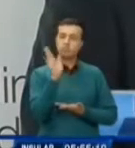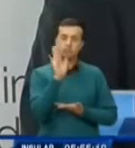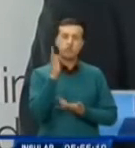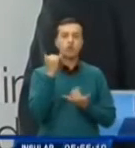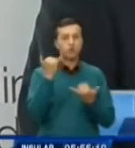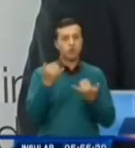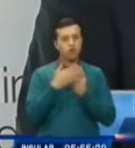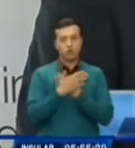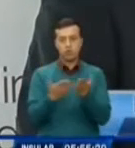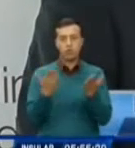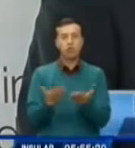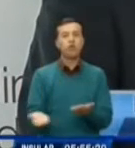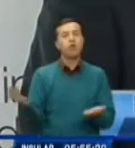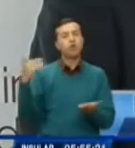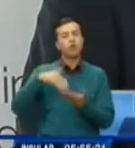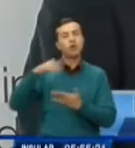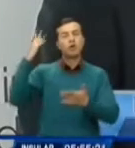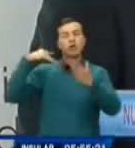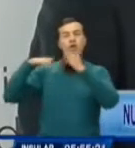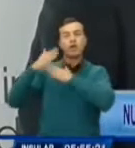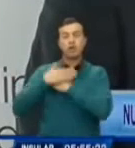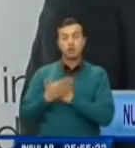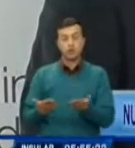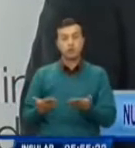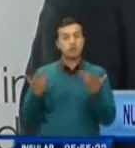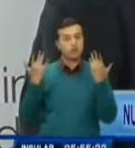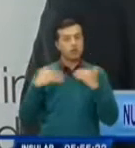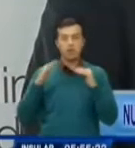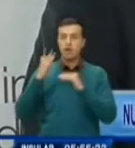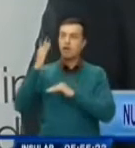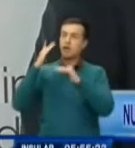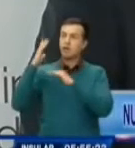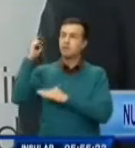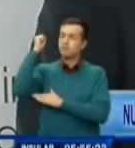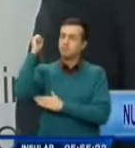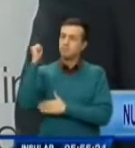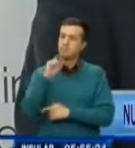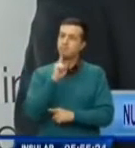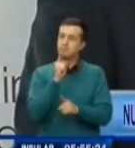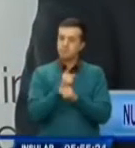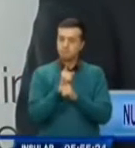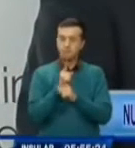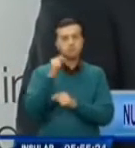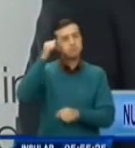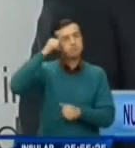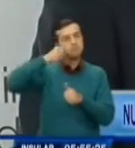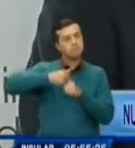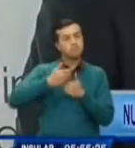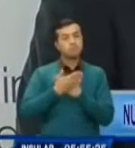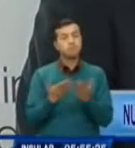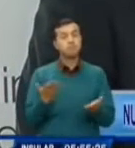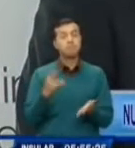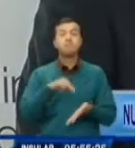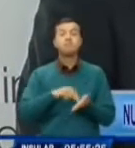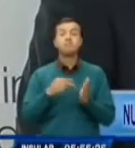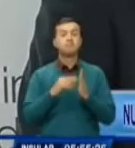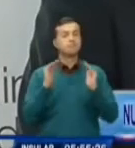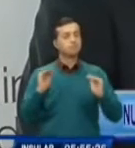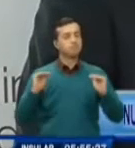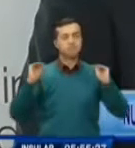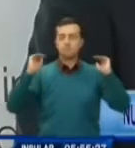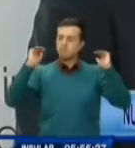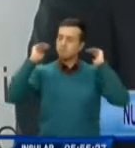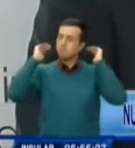está justamente en la recuperación de la historia. Y cuando recuperamos la historia y cuando recuperamos la memoria, estamos recuperando en ese